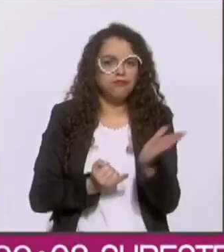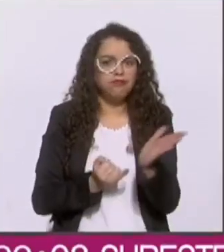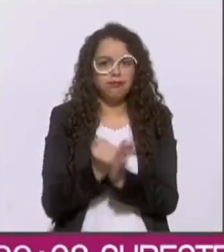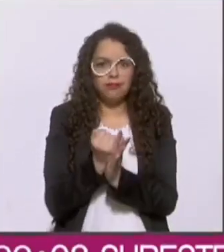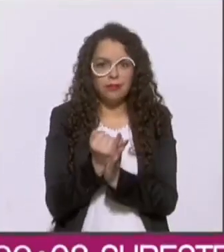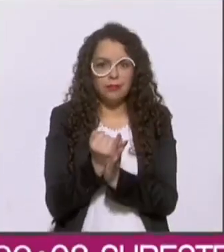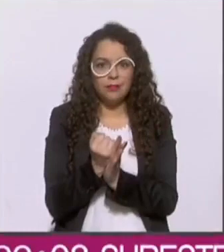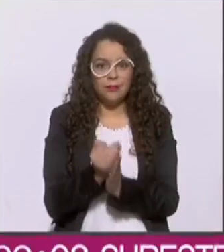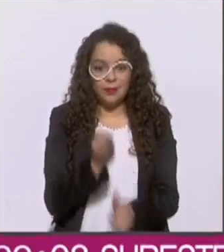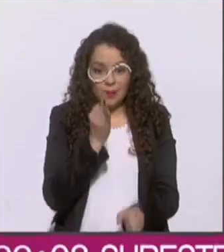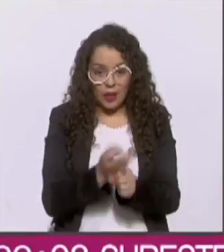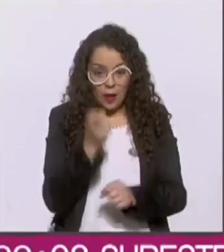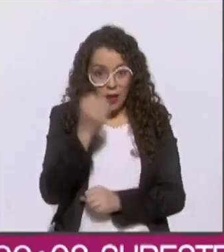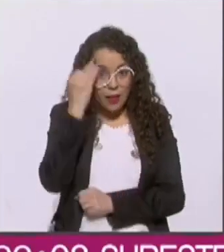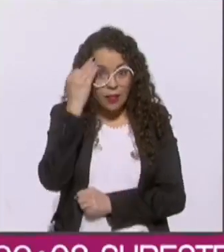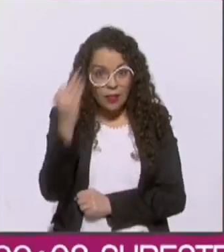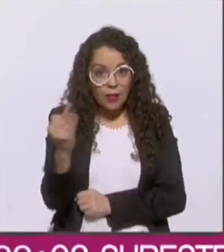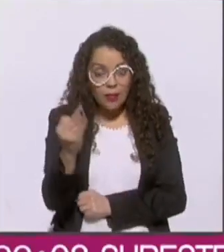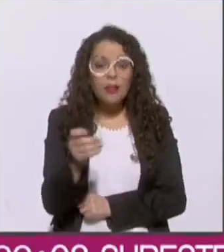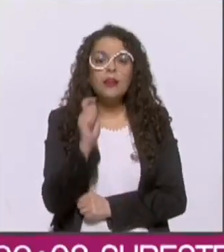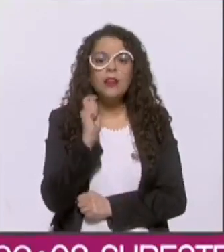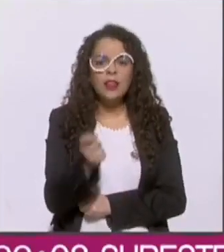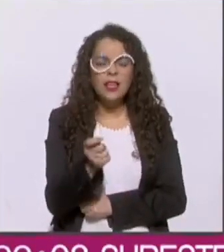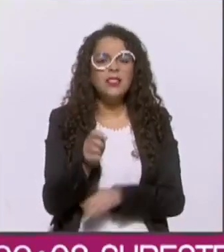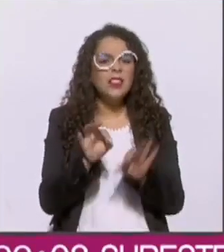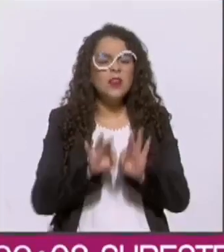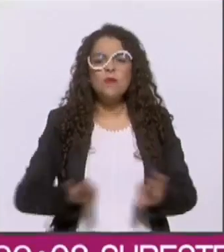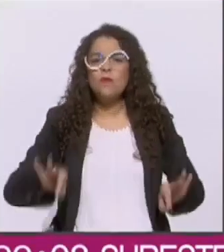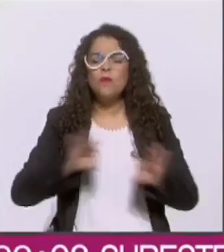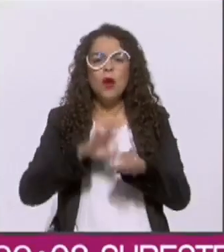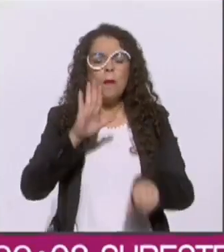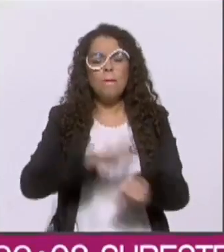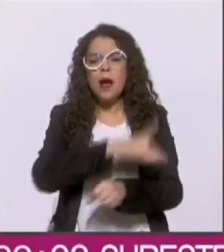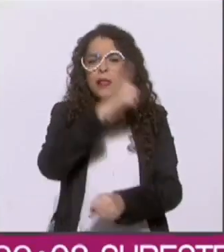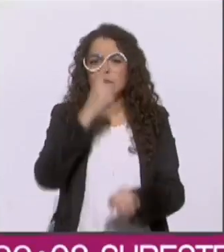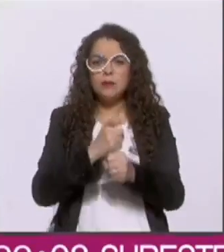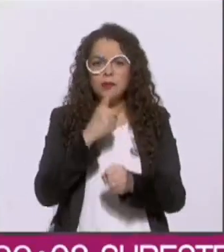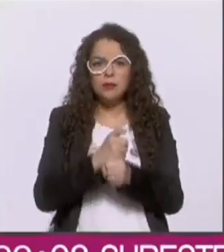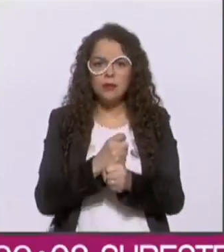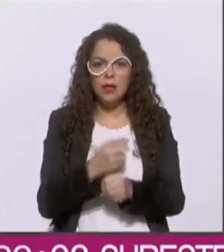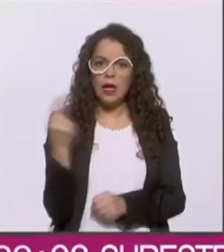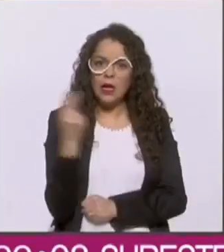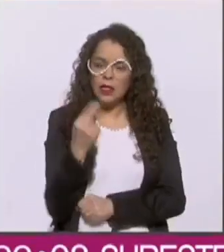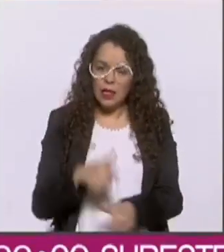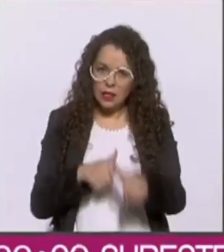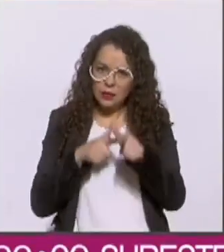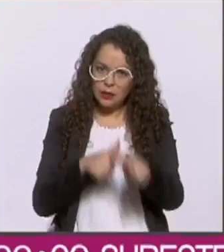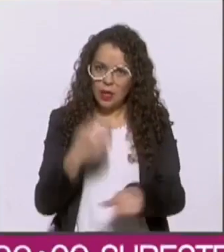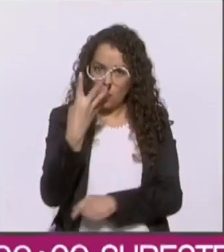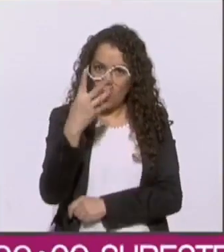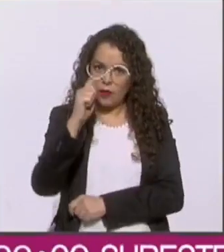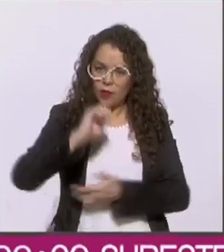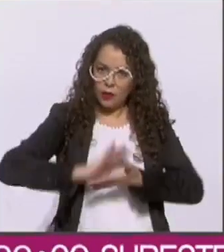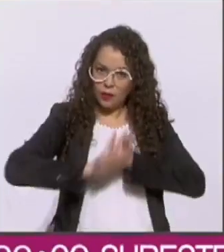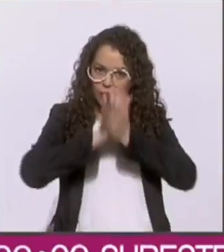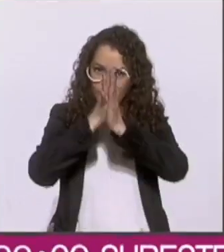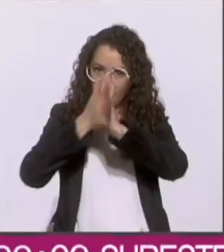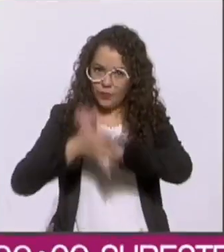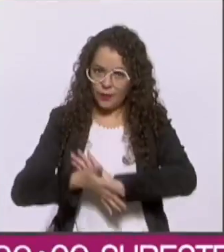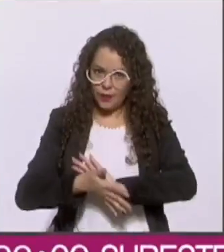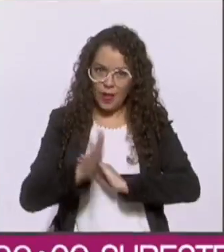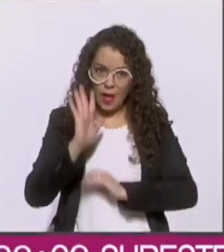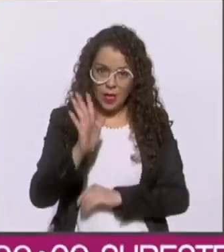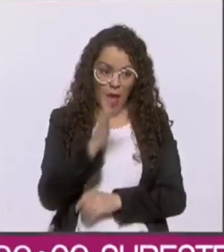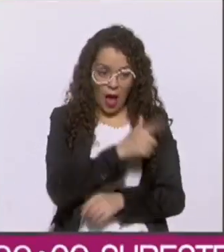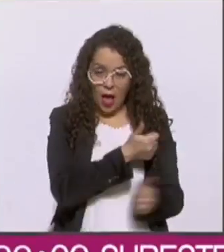importante es lograr que se consolide el segundo piso de la Cuarta Transformación. En Yucatán, el ganador